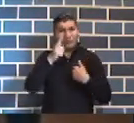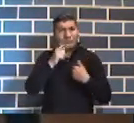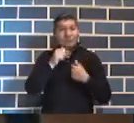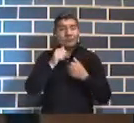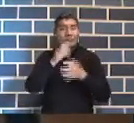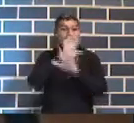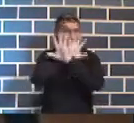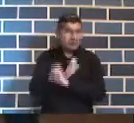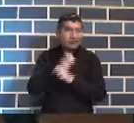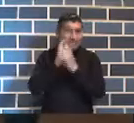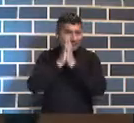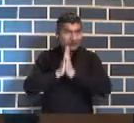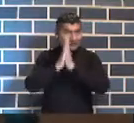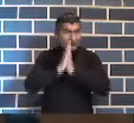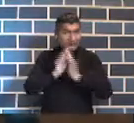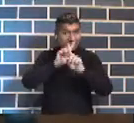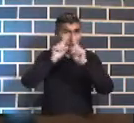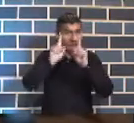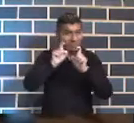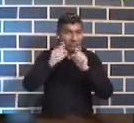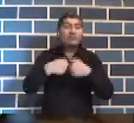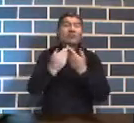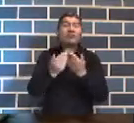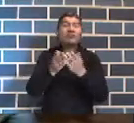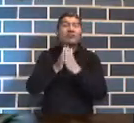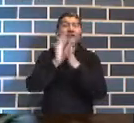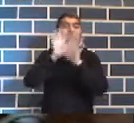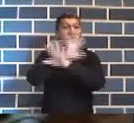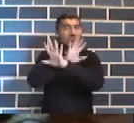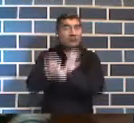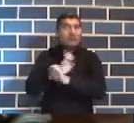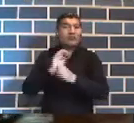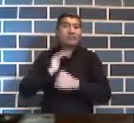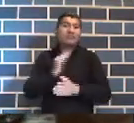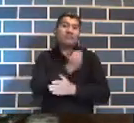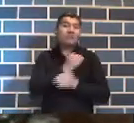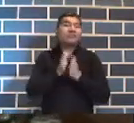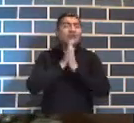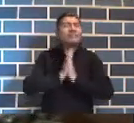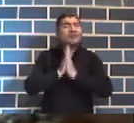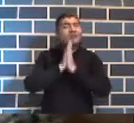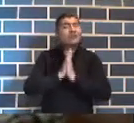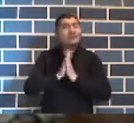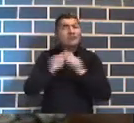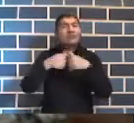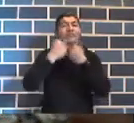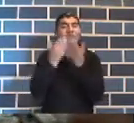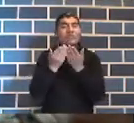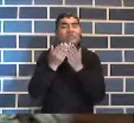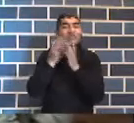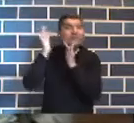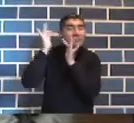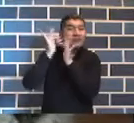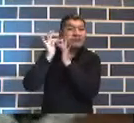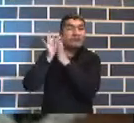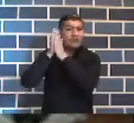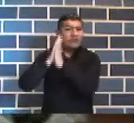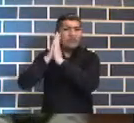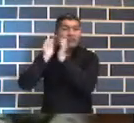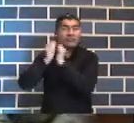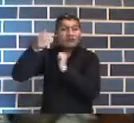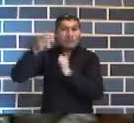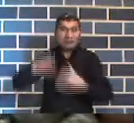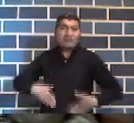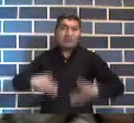oración como es nuestra oración cómo se relaciona la oración con la